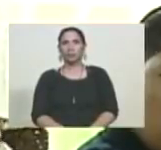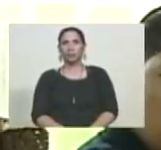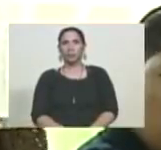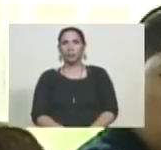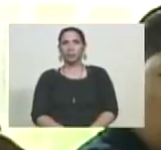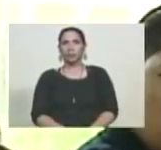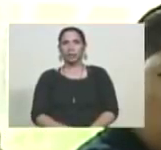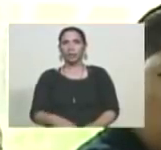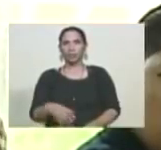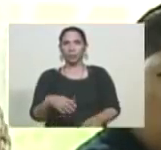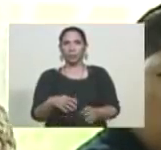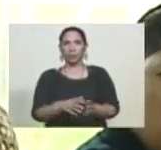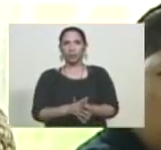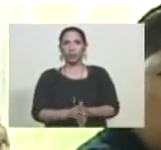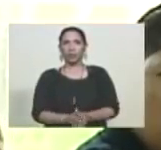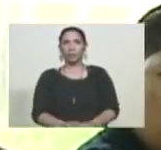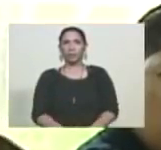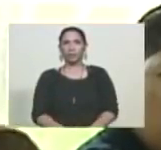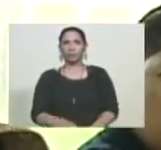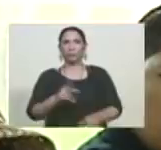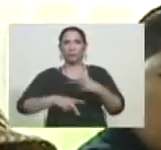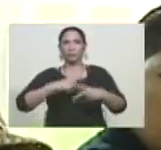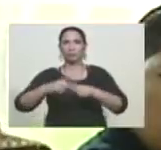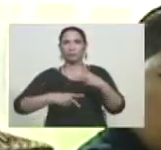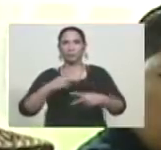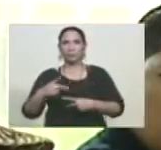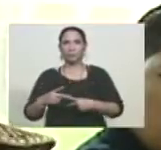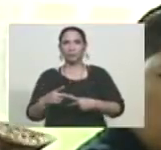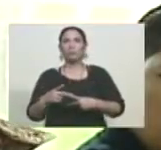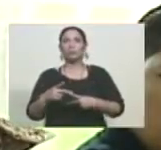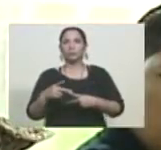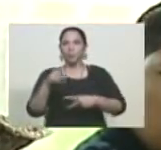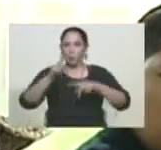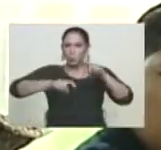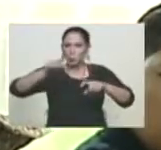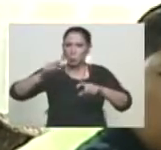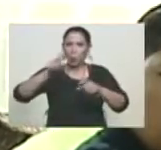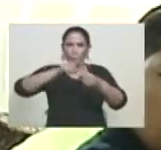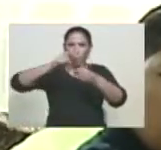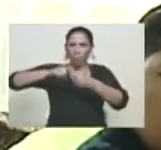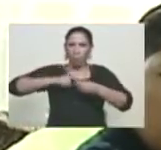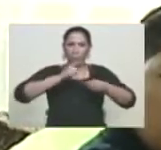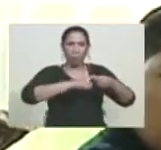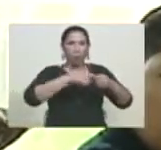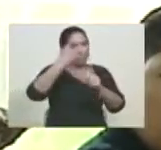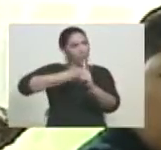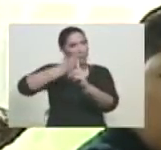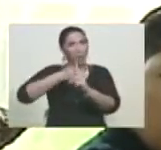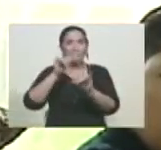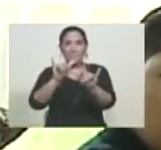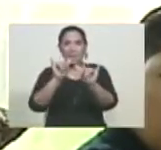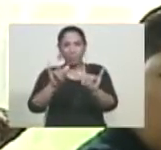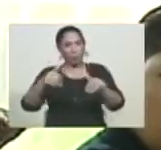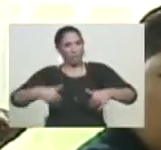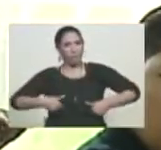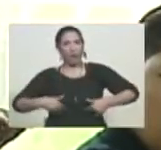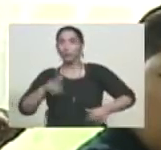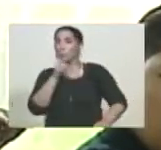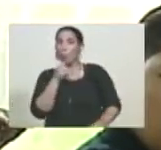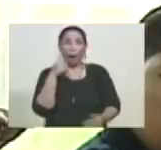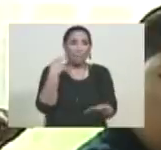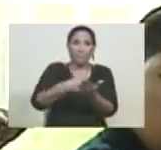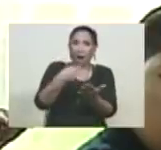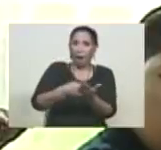un procedimiento de que los campesinos están sembrando, luchando allí con sus propios esfuerzos porque no han recibido financiamiento